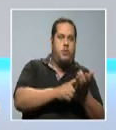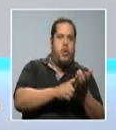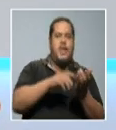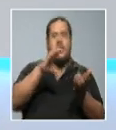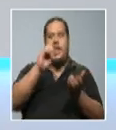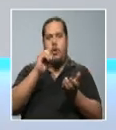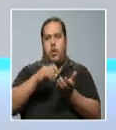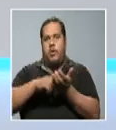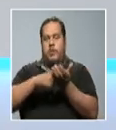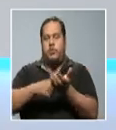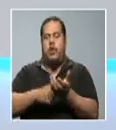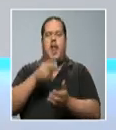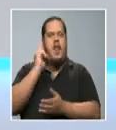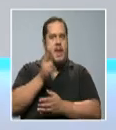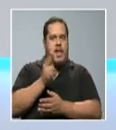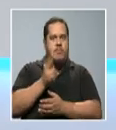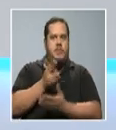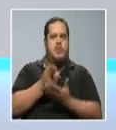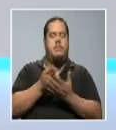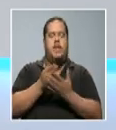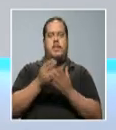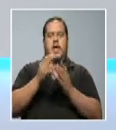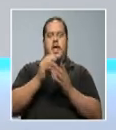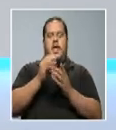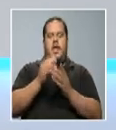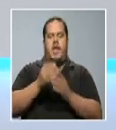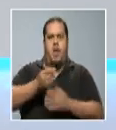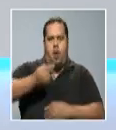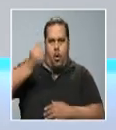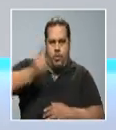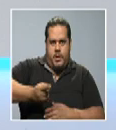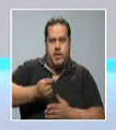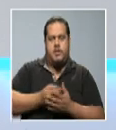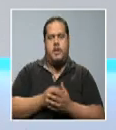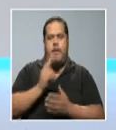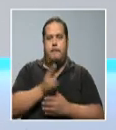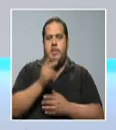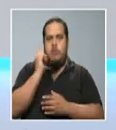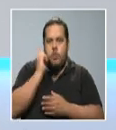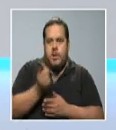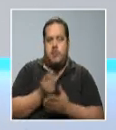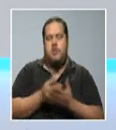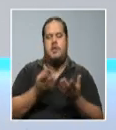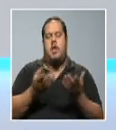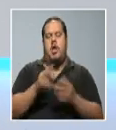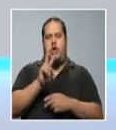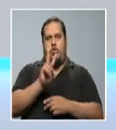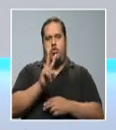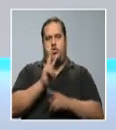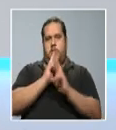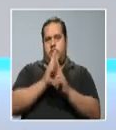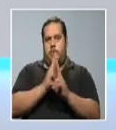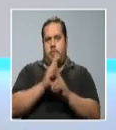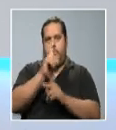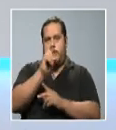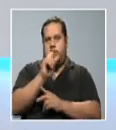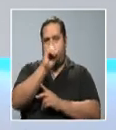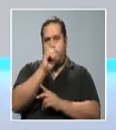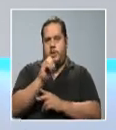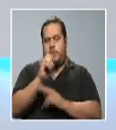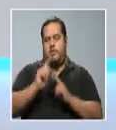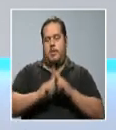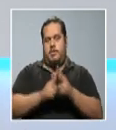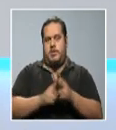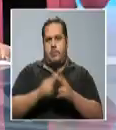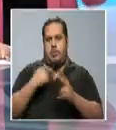mismas obligaciones. Es decir, que si somos deudor y codeudor, los dos respondemos por el 100% del crédito